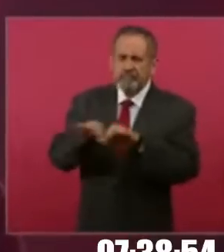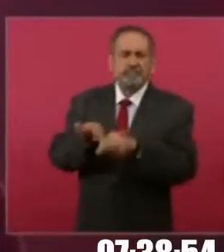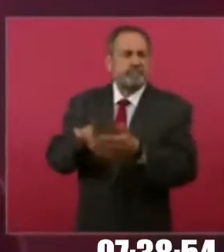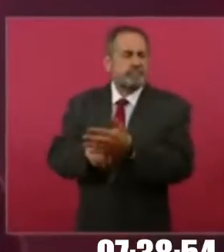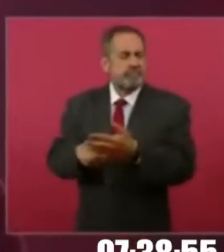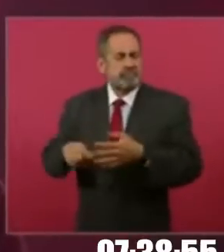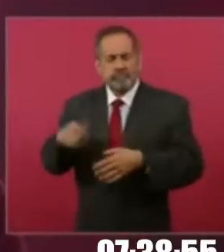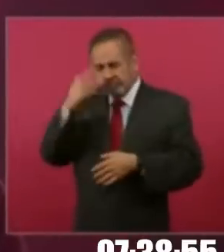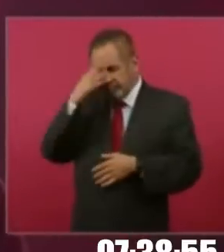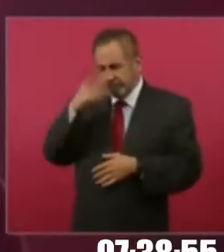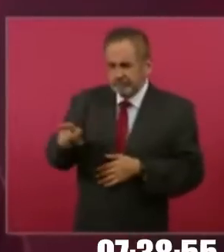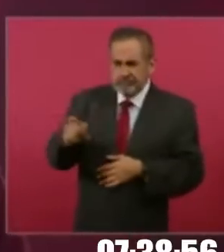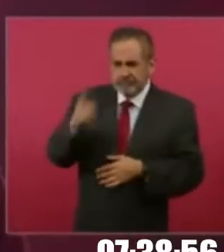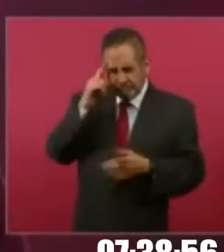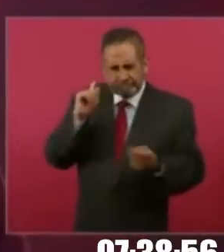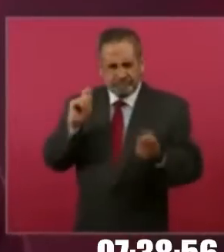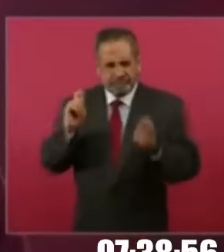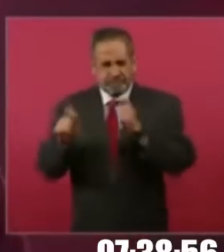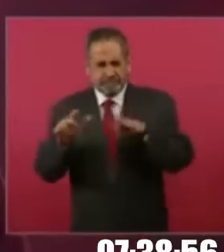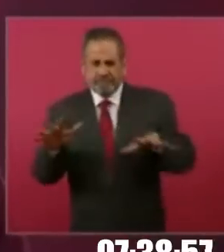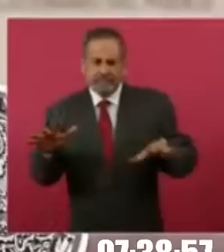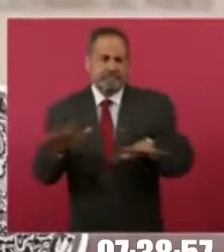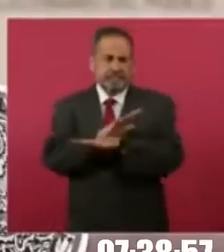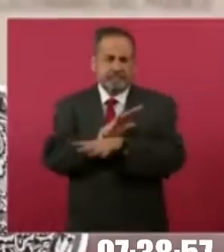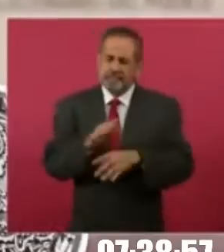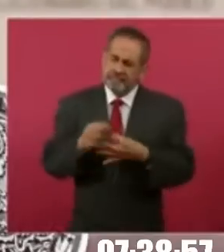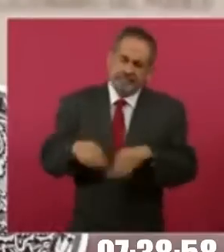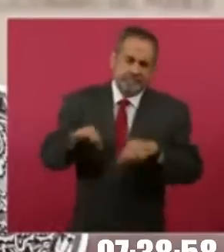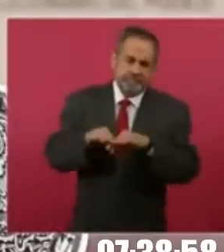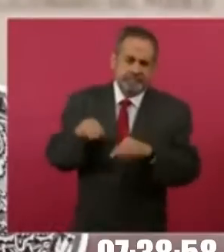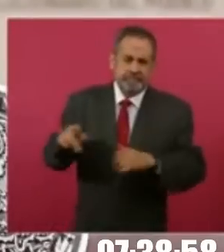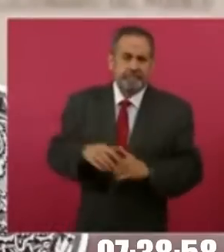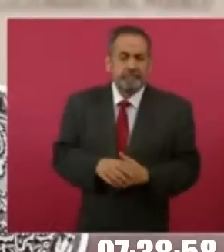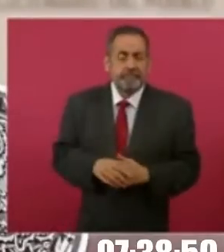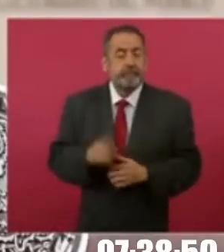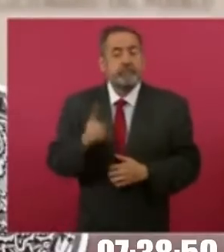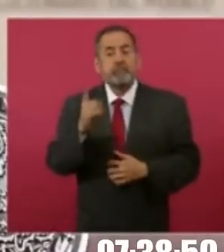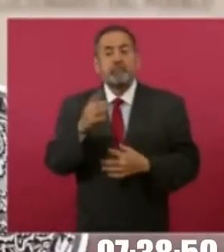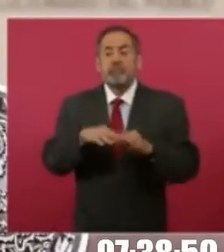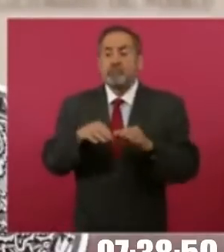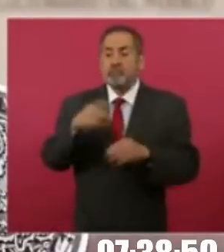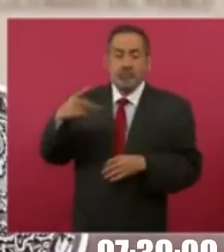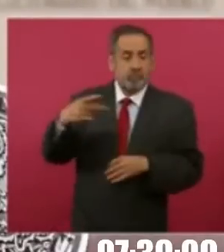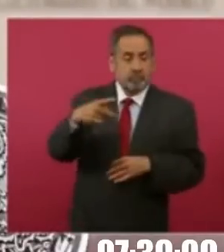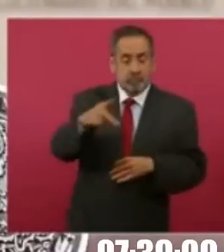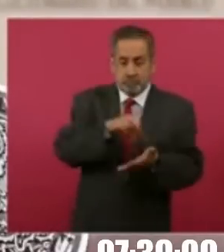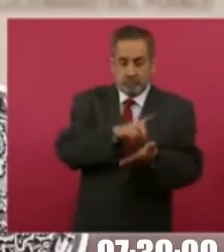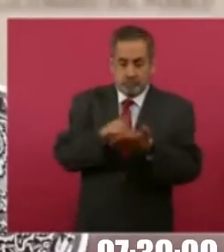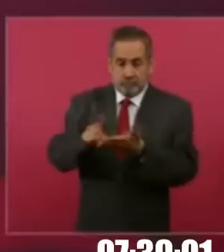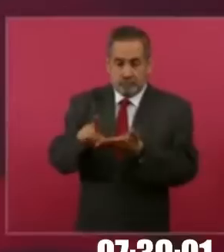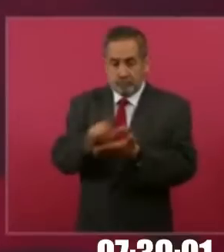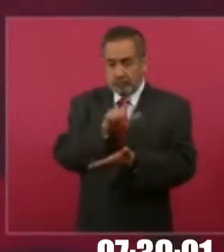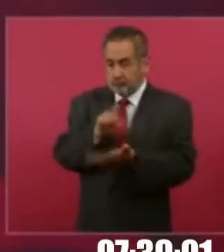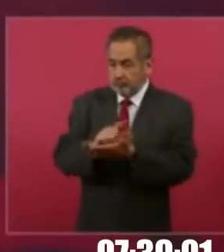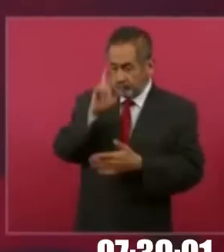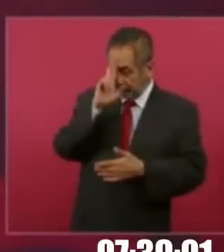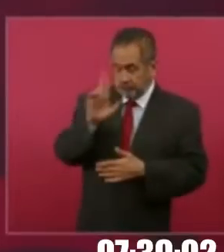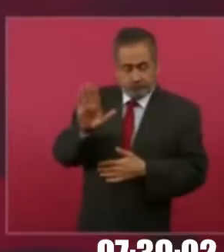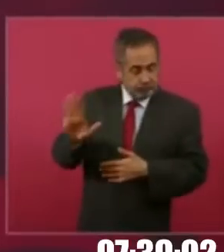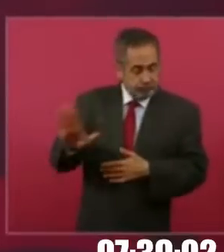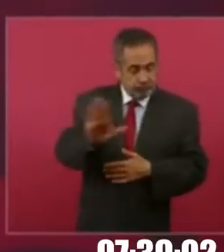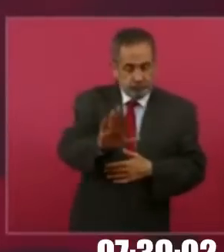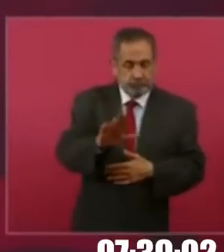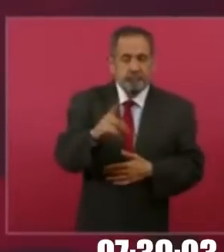trascendencia en la transformación social que vivimos sin trastocar ningún derecho que por ley les corresponde